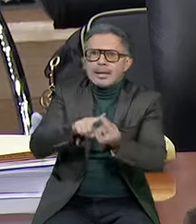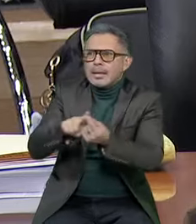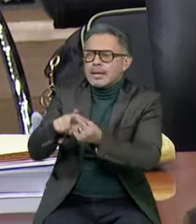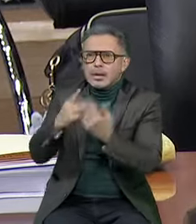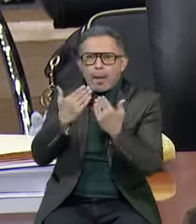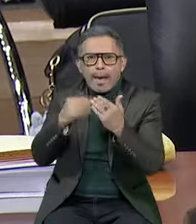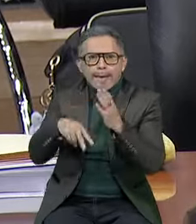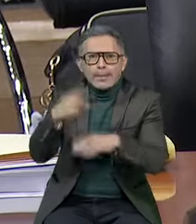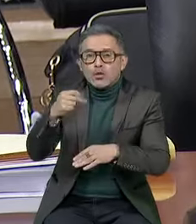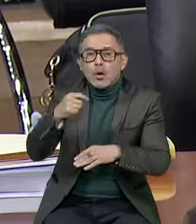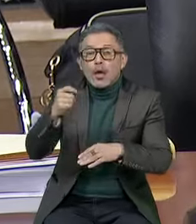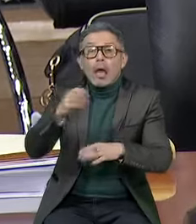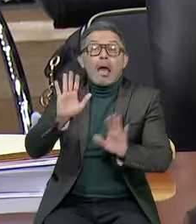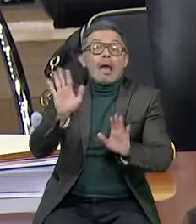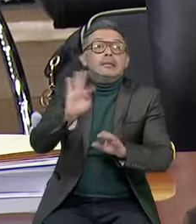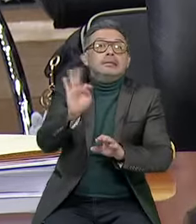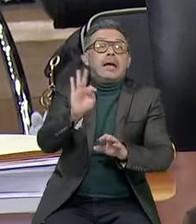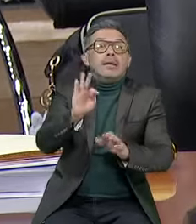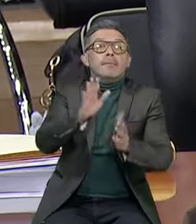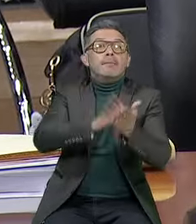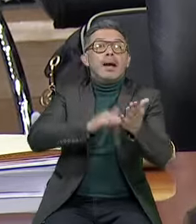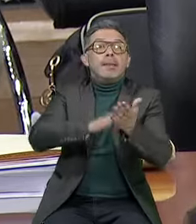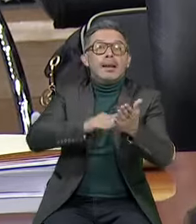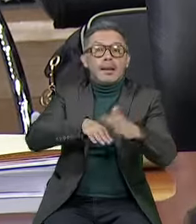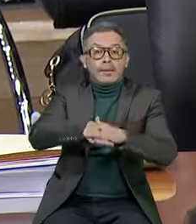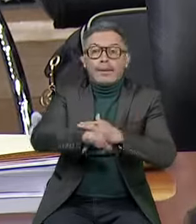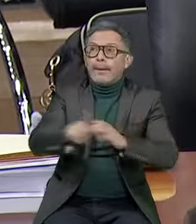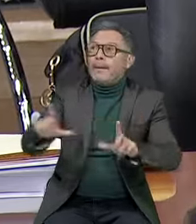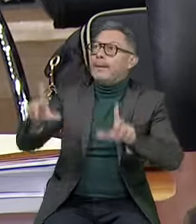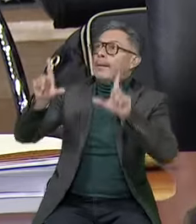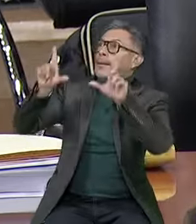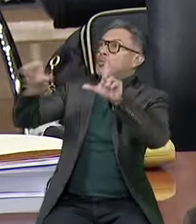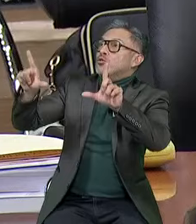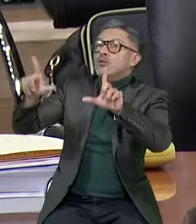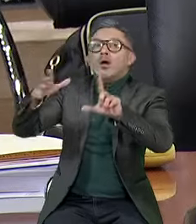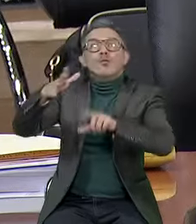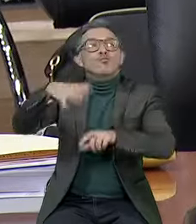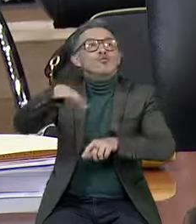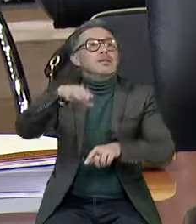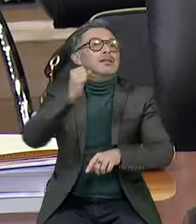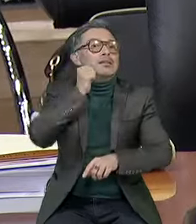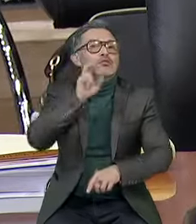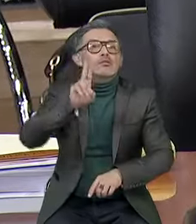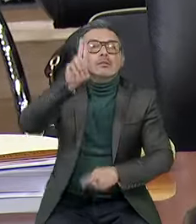un se busca senador para ir al Consejo General del INE.